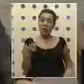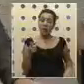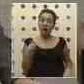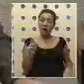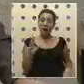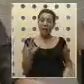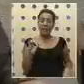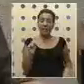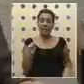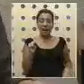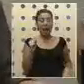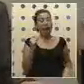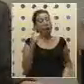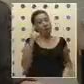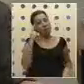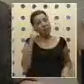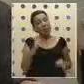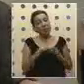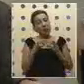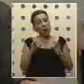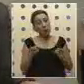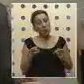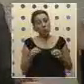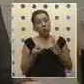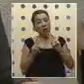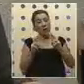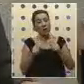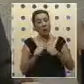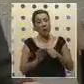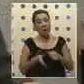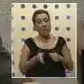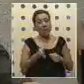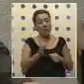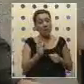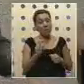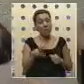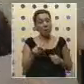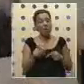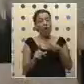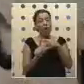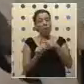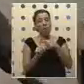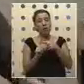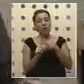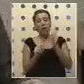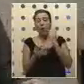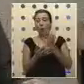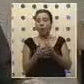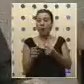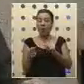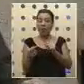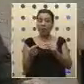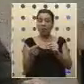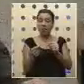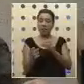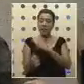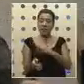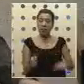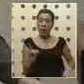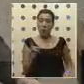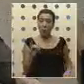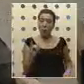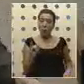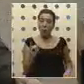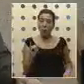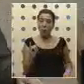García considere que justamente el carácter permanente del bono es lo positivo. Aquí hubo diputados de la UDI que